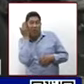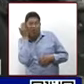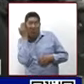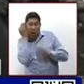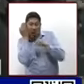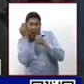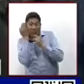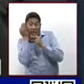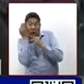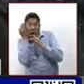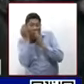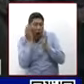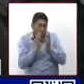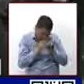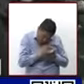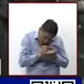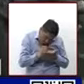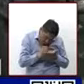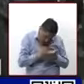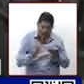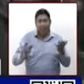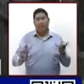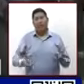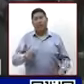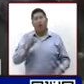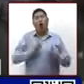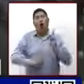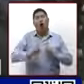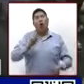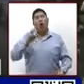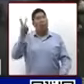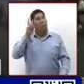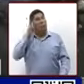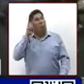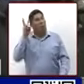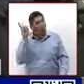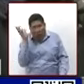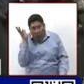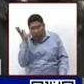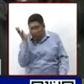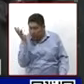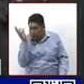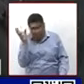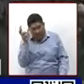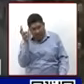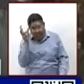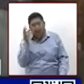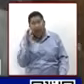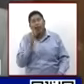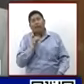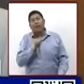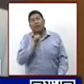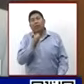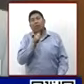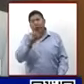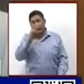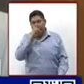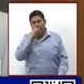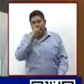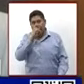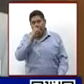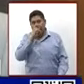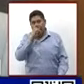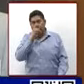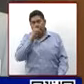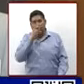electas. Y si no, es pues también la viveza criolla de alguien. Creo que aquí lo que está faltando es seriedad. Las